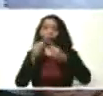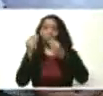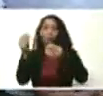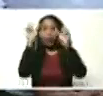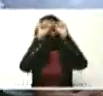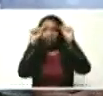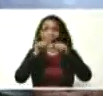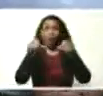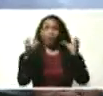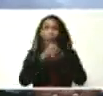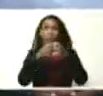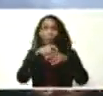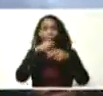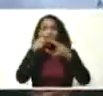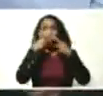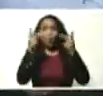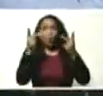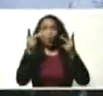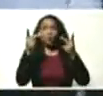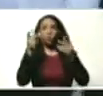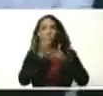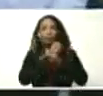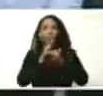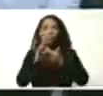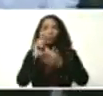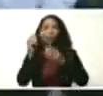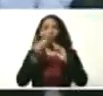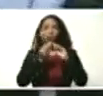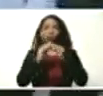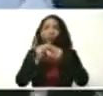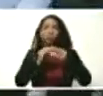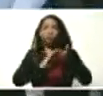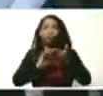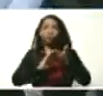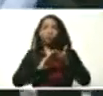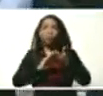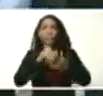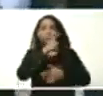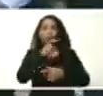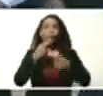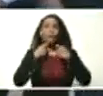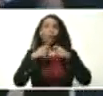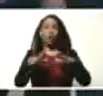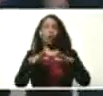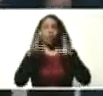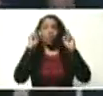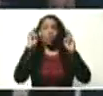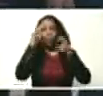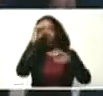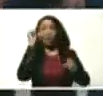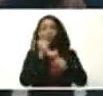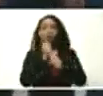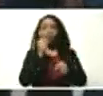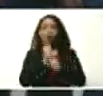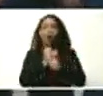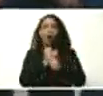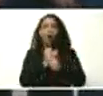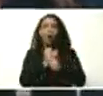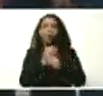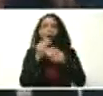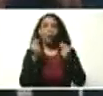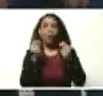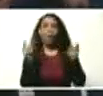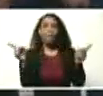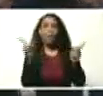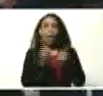sistema de la banca pública créditos para la recuperación, igual personas que han perdido sus unidades de trabajo, unidades económicas,